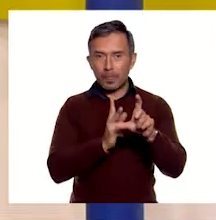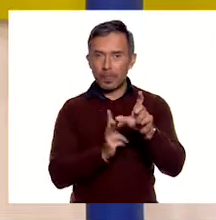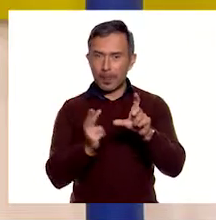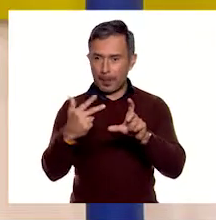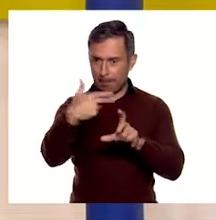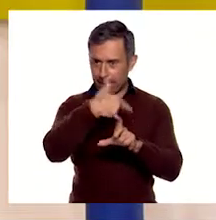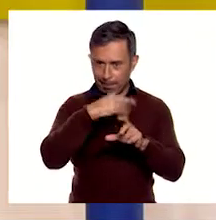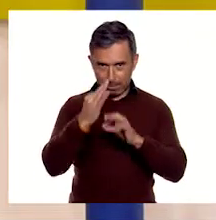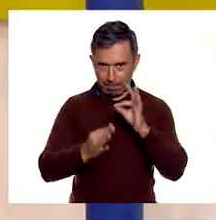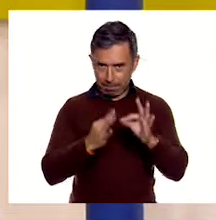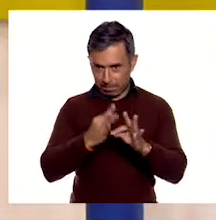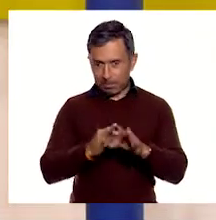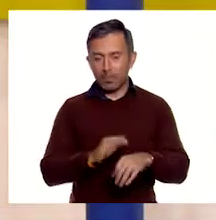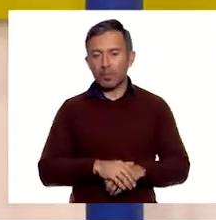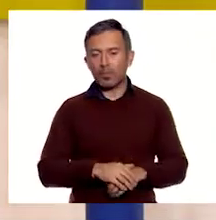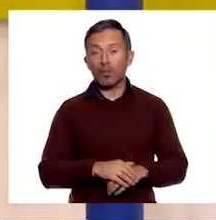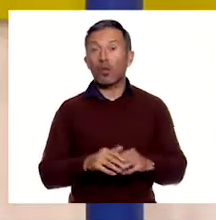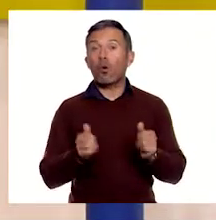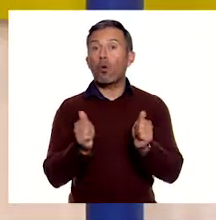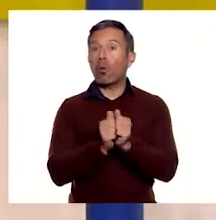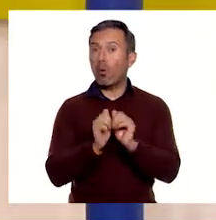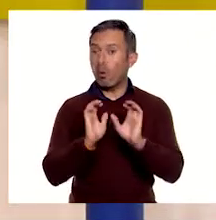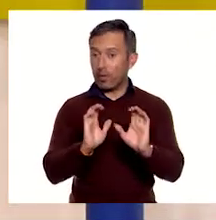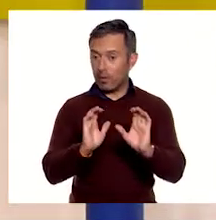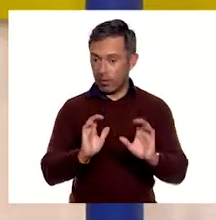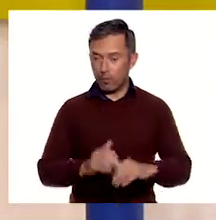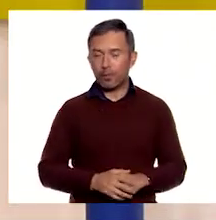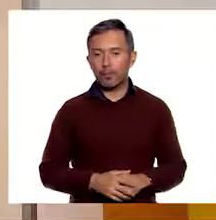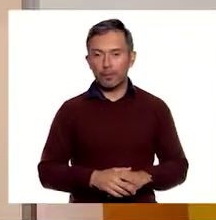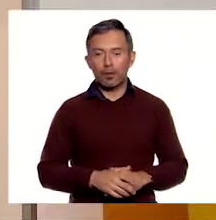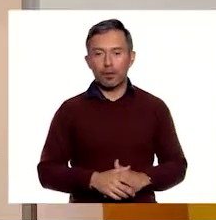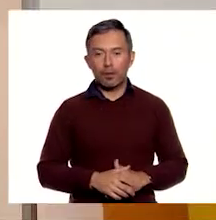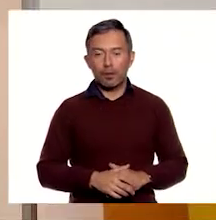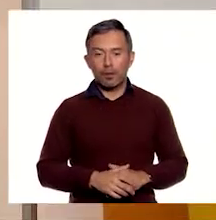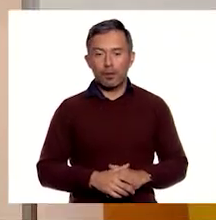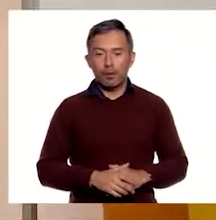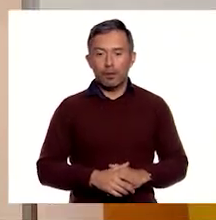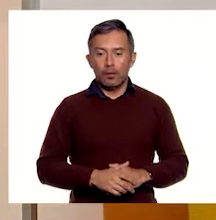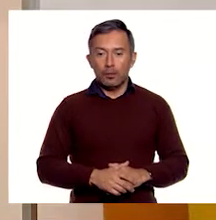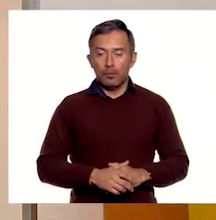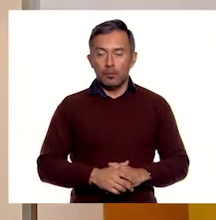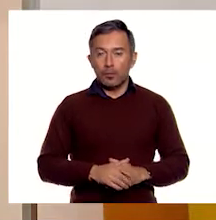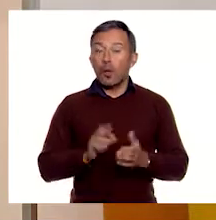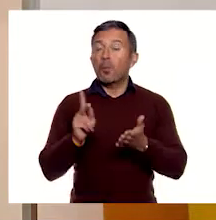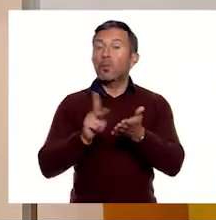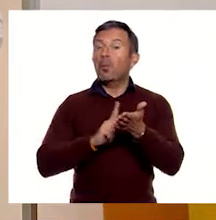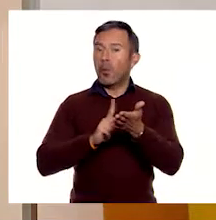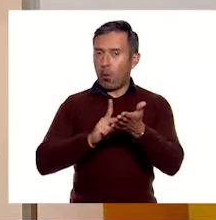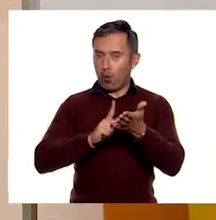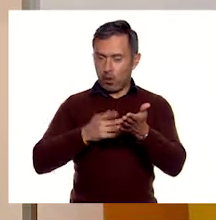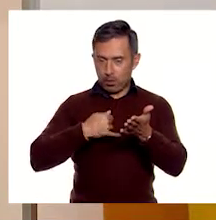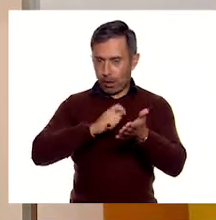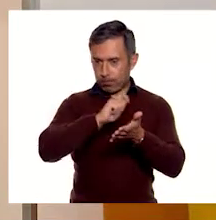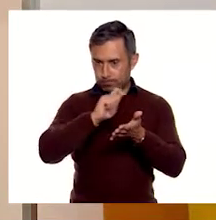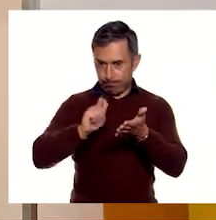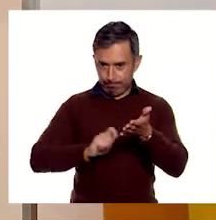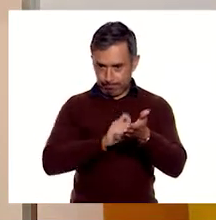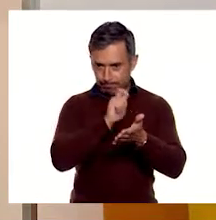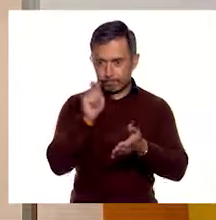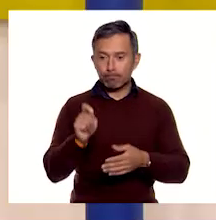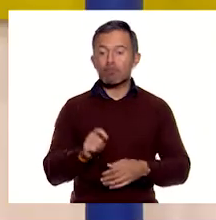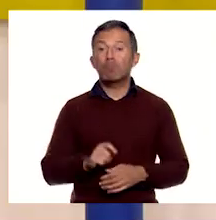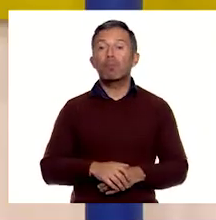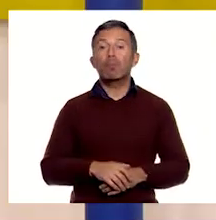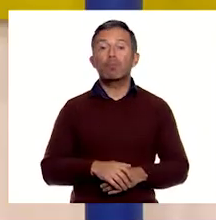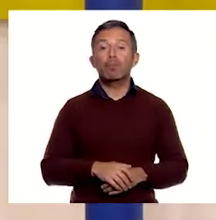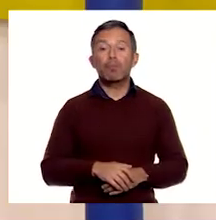casa, y vamos a marcarlos. Con cuidado. Colorearlos ser. Con los plumones que plumones. Tenemos. Muy bien. Aquí